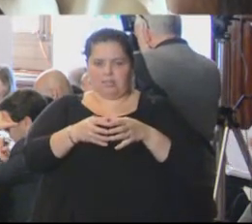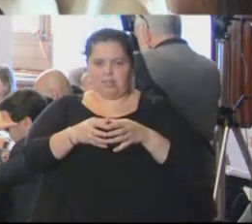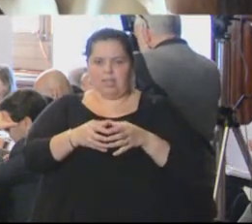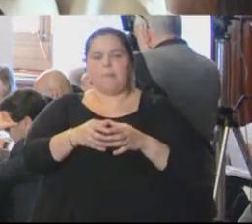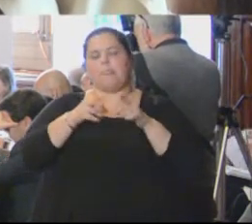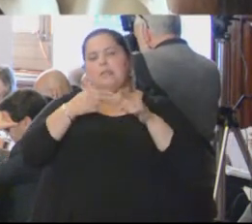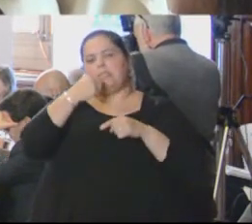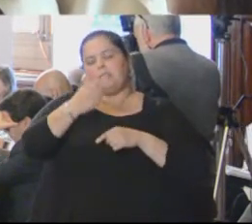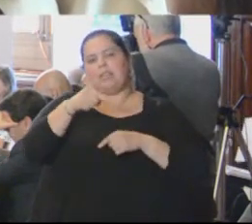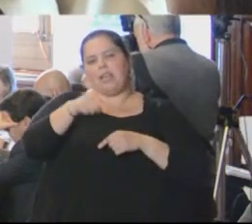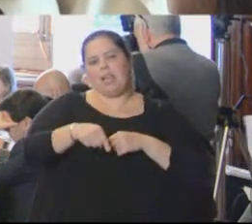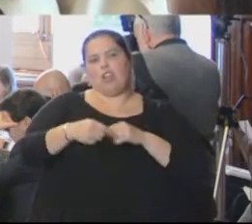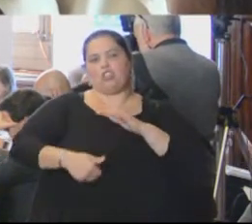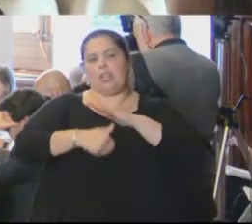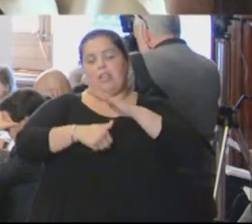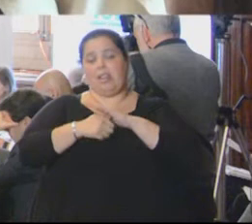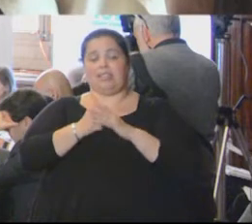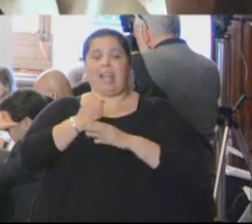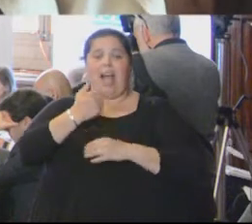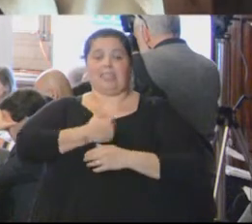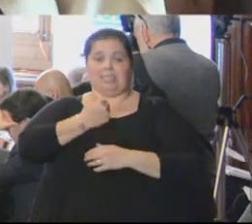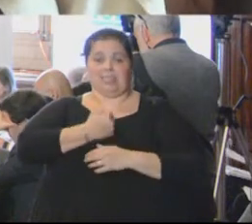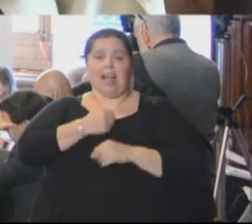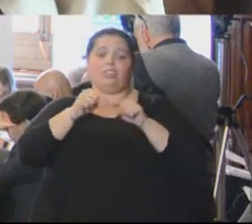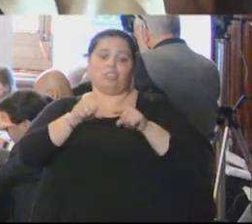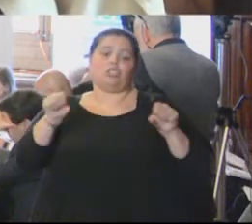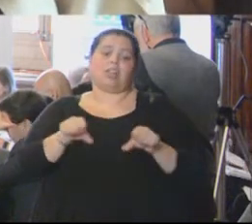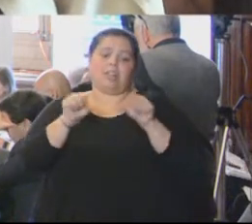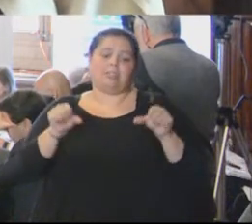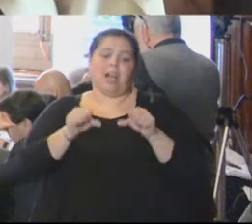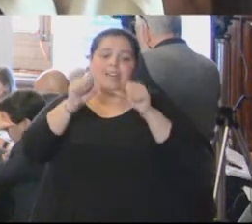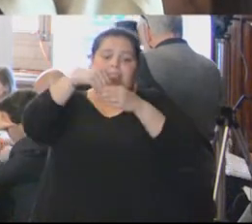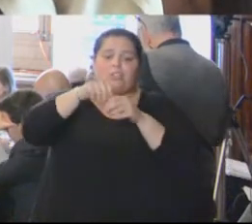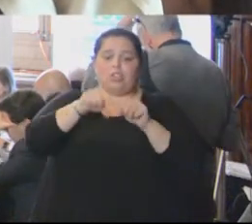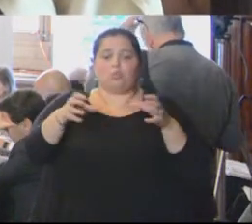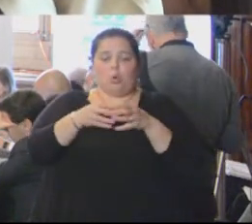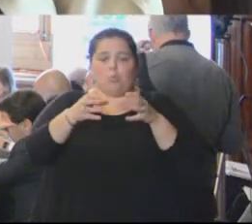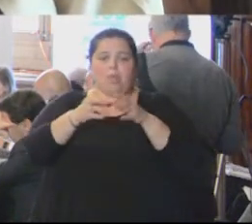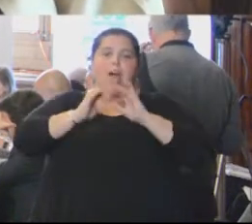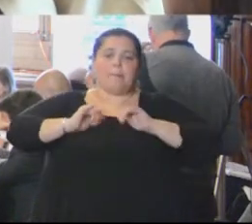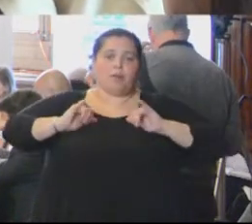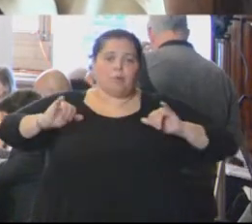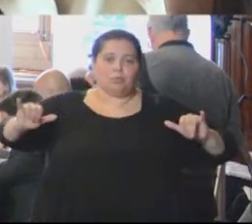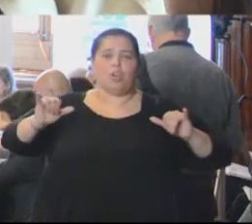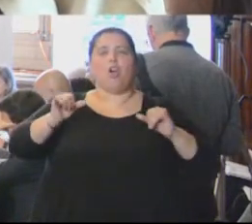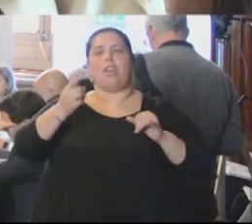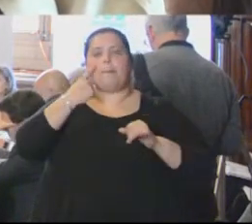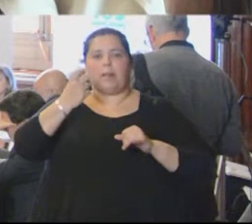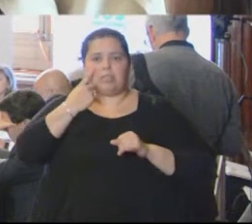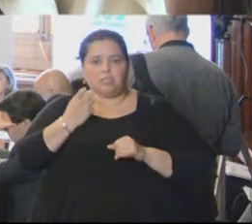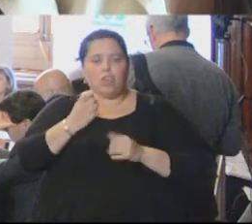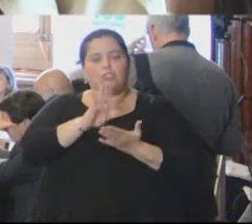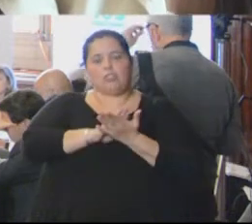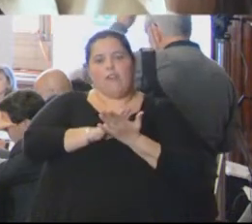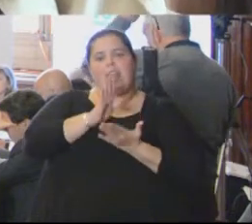de derechos humanos asesinados realizaban en sus comunidades o organizaciones acciones de promoción, prevención y defensa de derechos